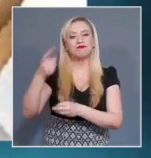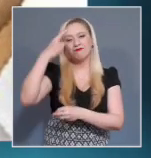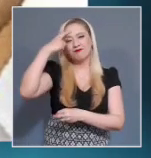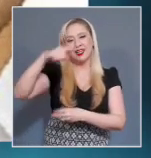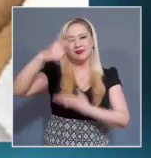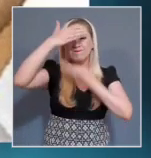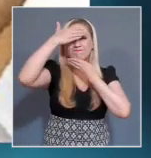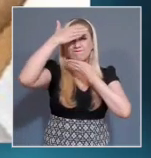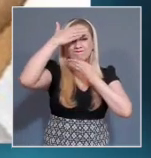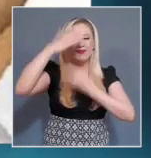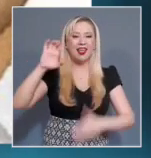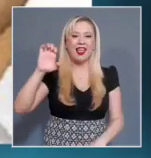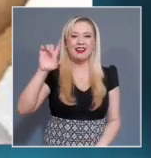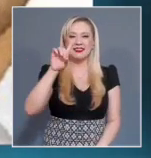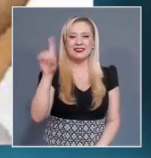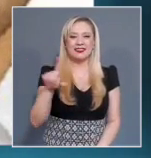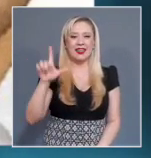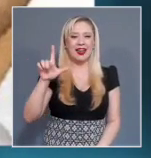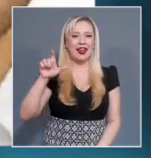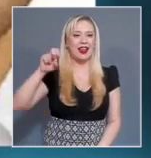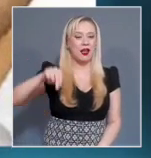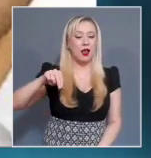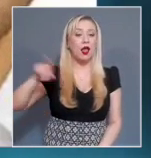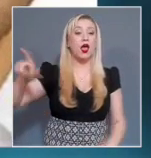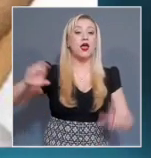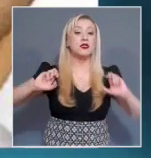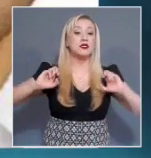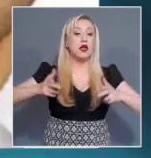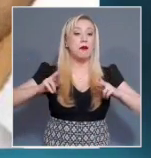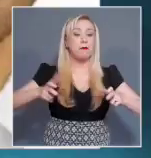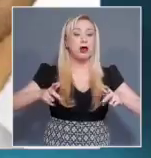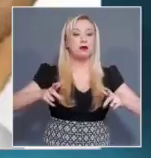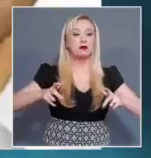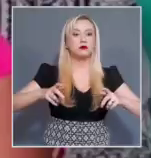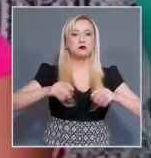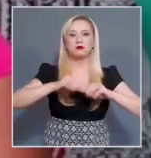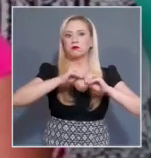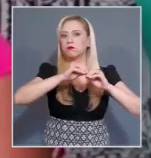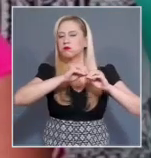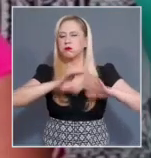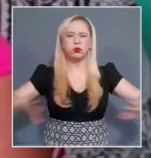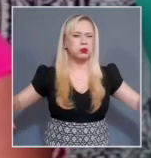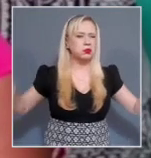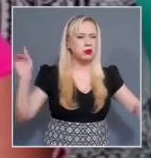bases civiles en Chiapas fueron desactivadas por grupos paramilitares.